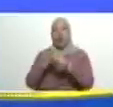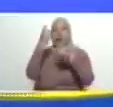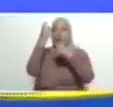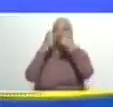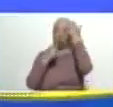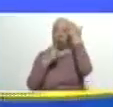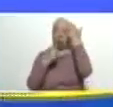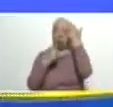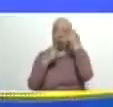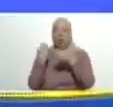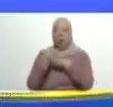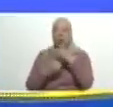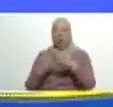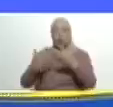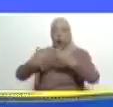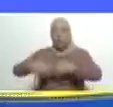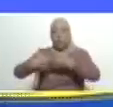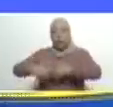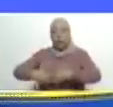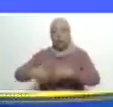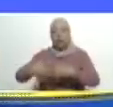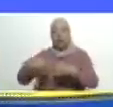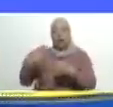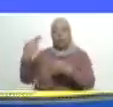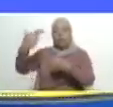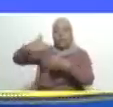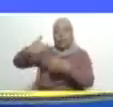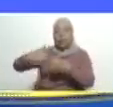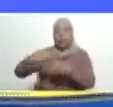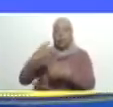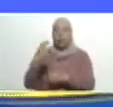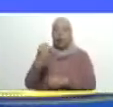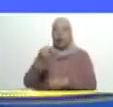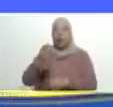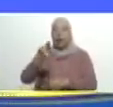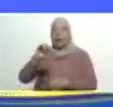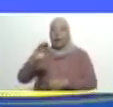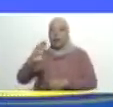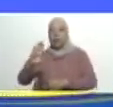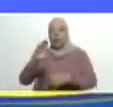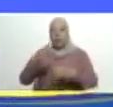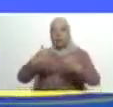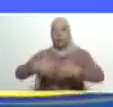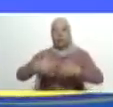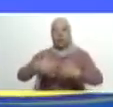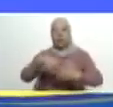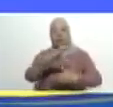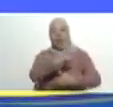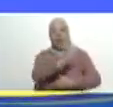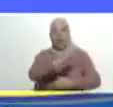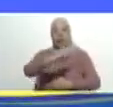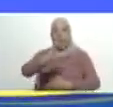creó Petrocaribe, que marcó la diferencia a muchos países del Caribe.